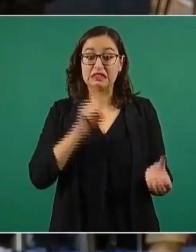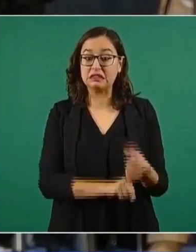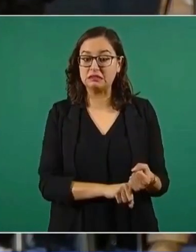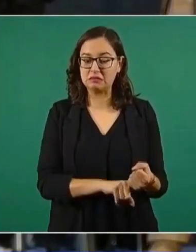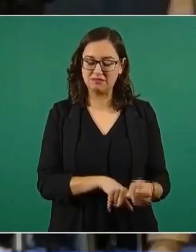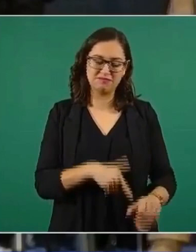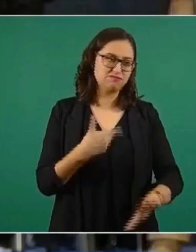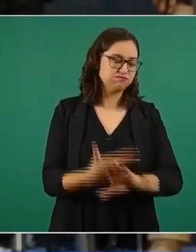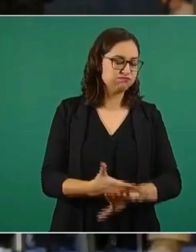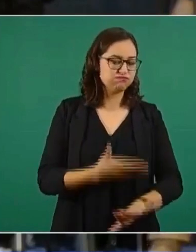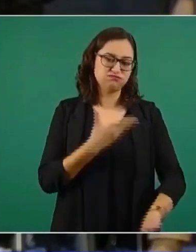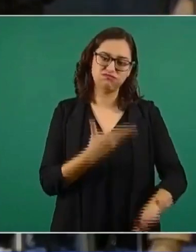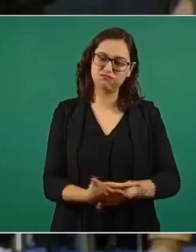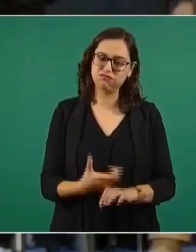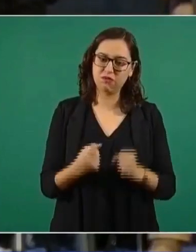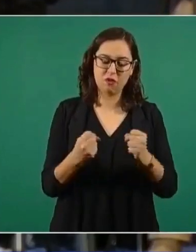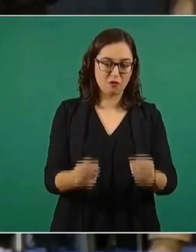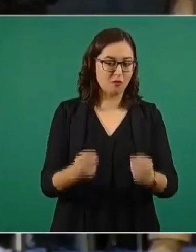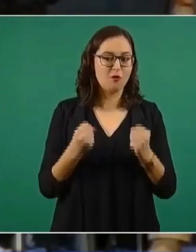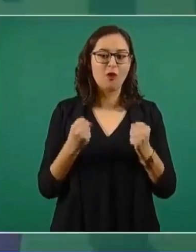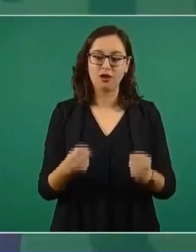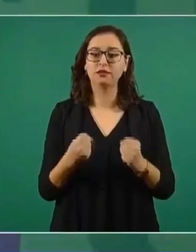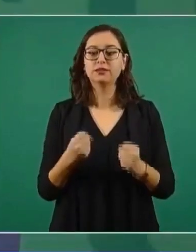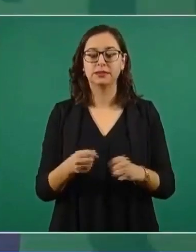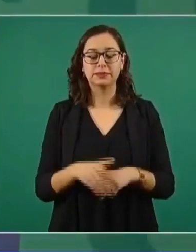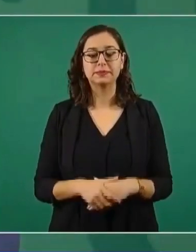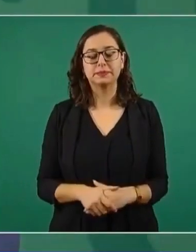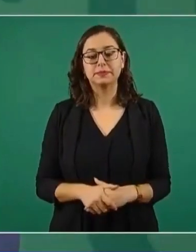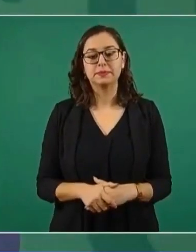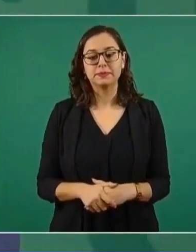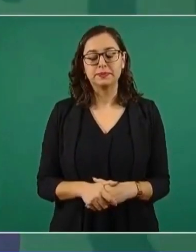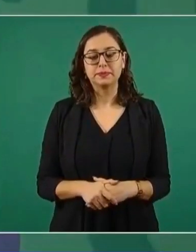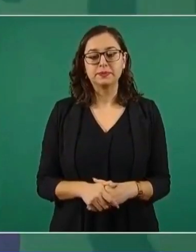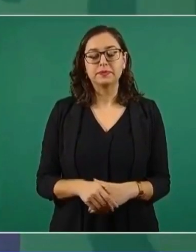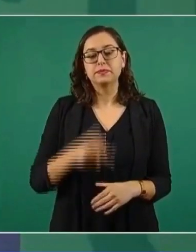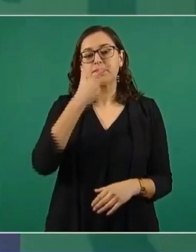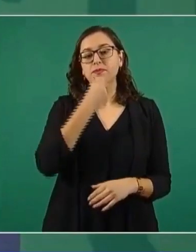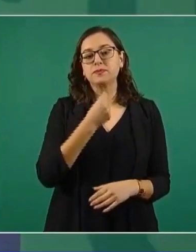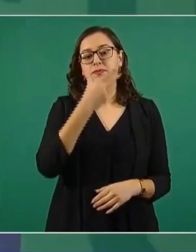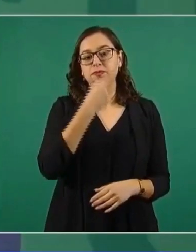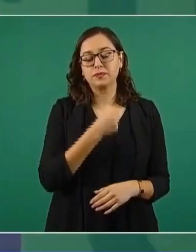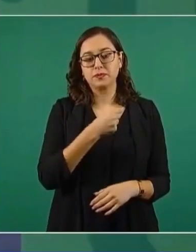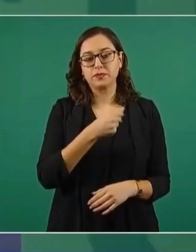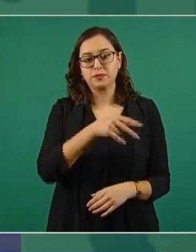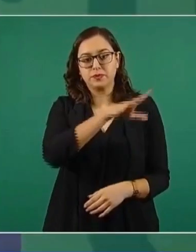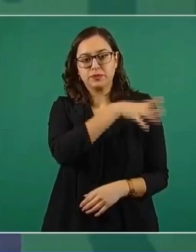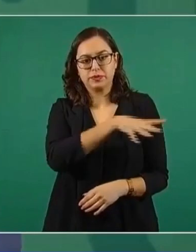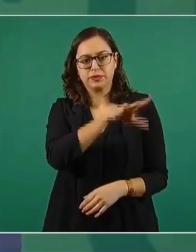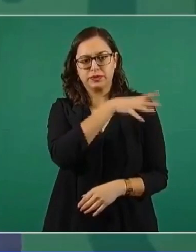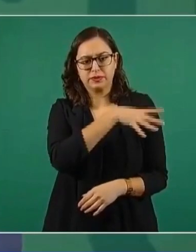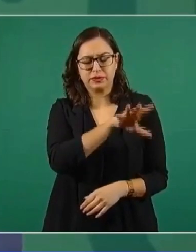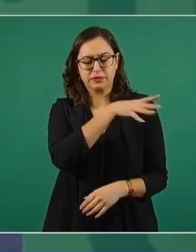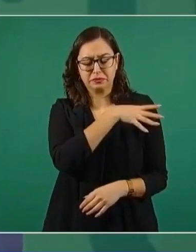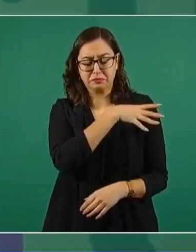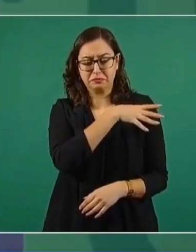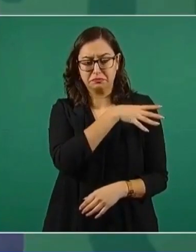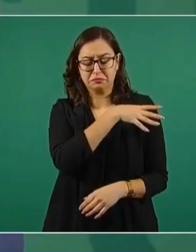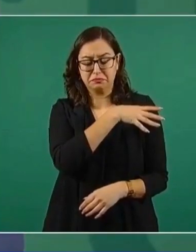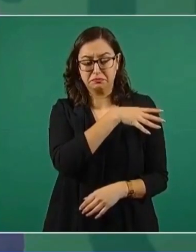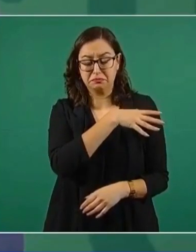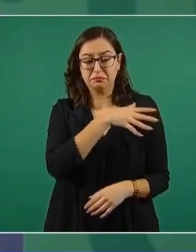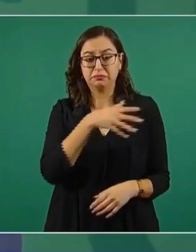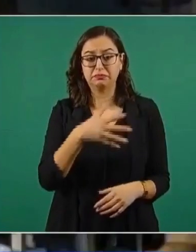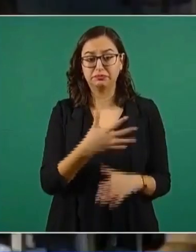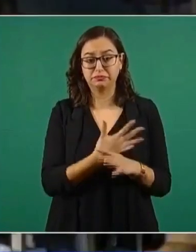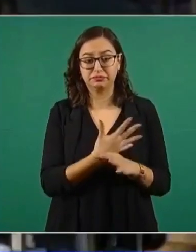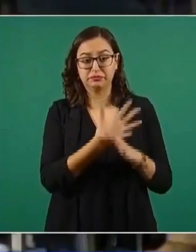ha señalado en reiteradas ocasiones aquí. El general James Pedro Lofgán Iturburu, director